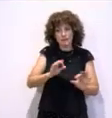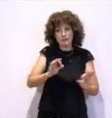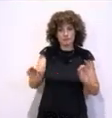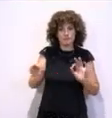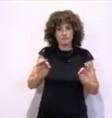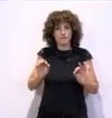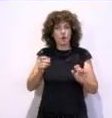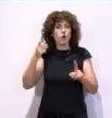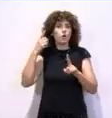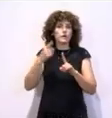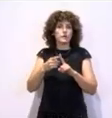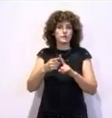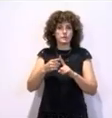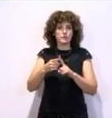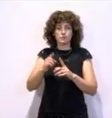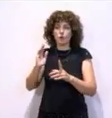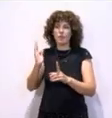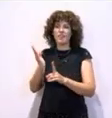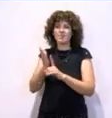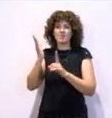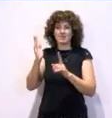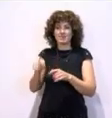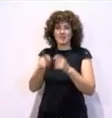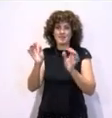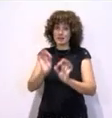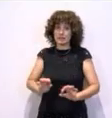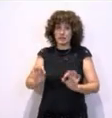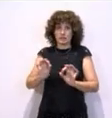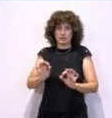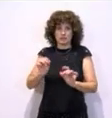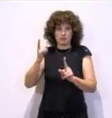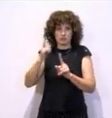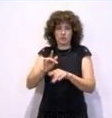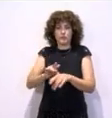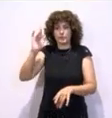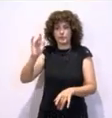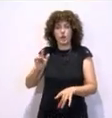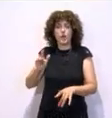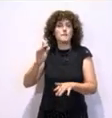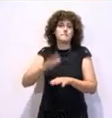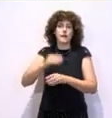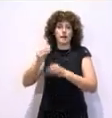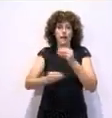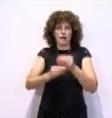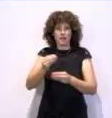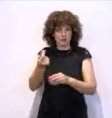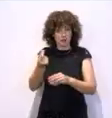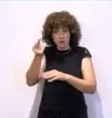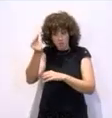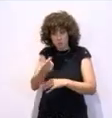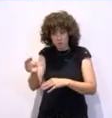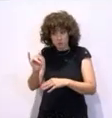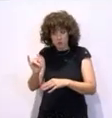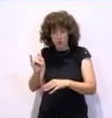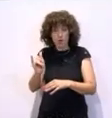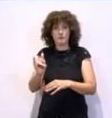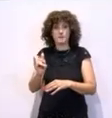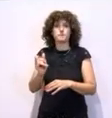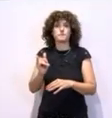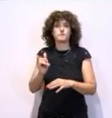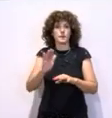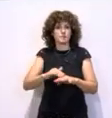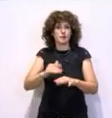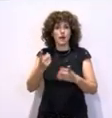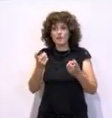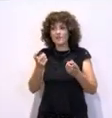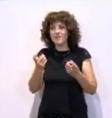invasivos para localizar allí esa y así poder ejecutar el presupuesto que tenemos para ello, que lo tenemos para cuando hace